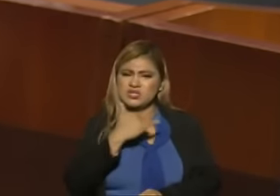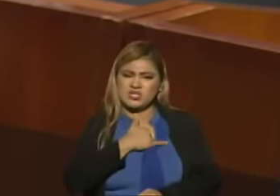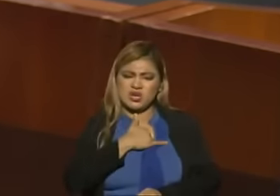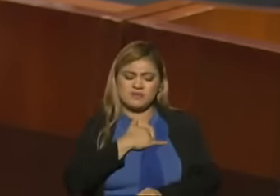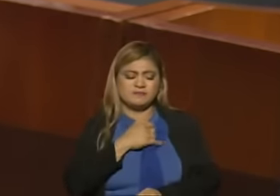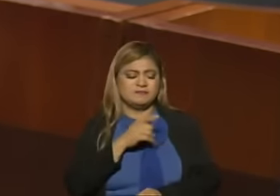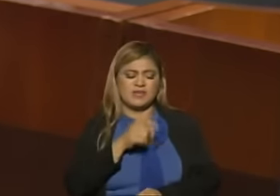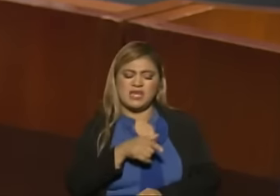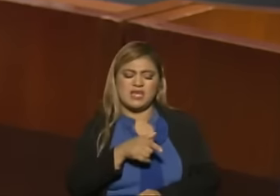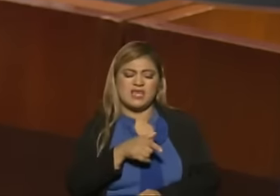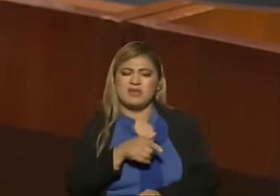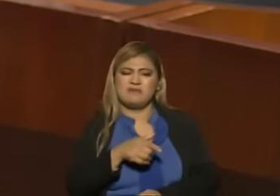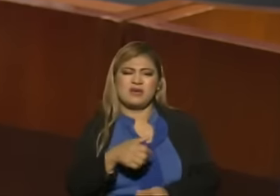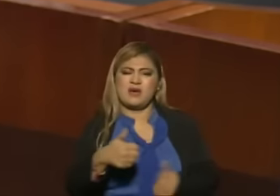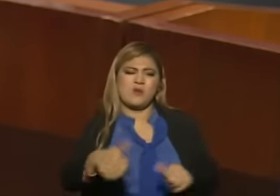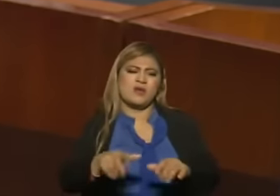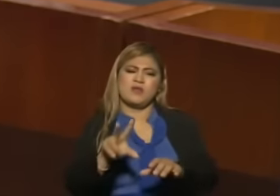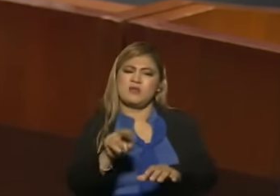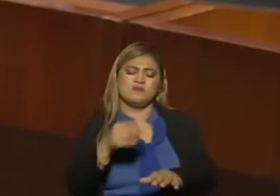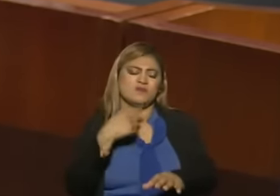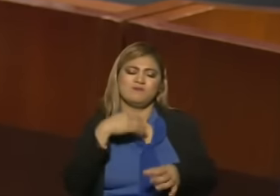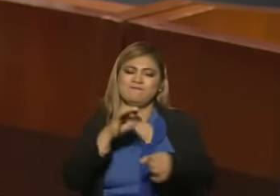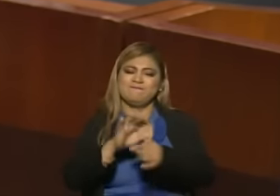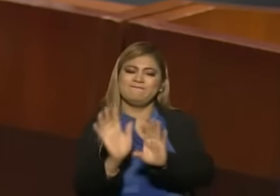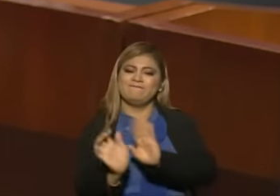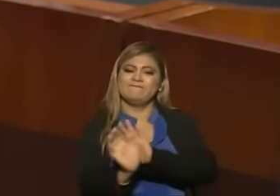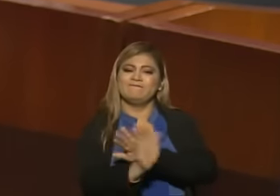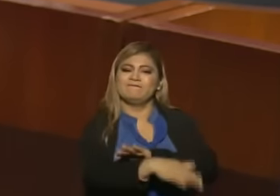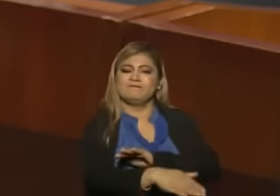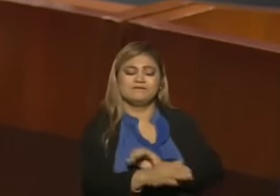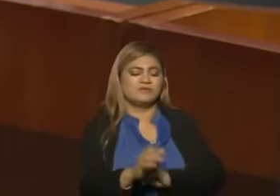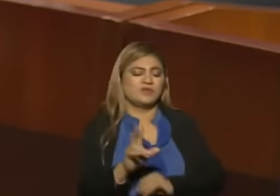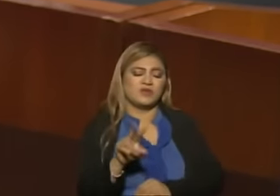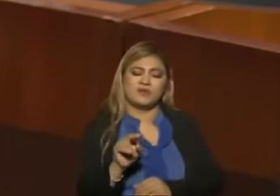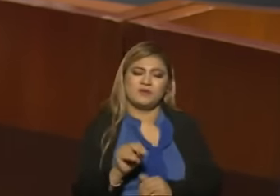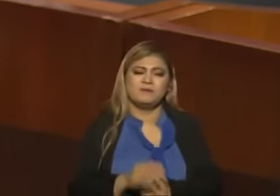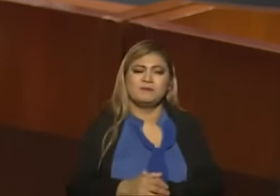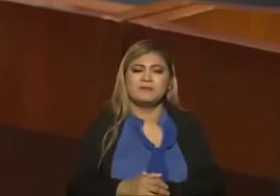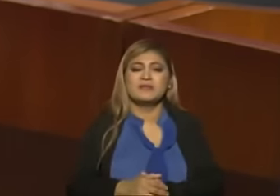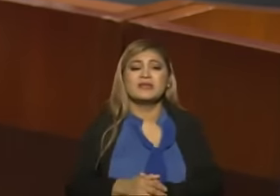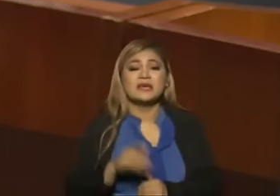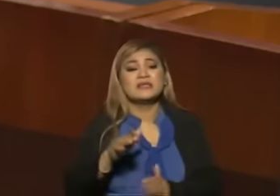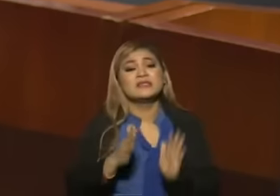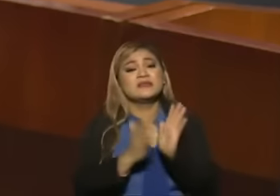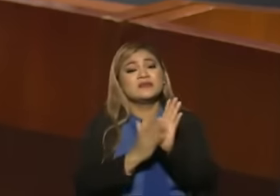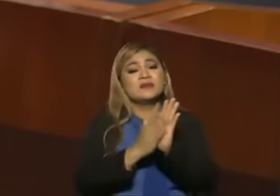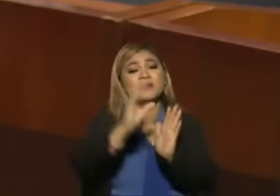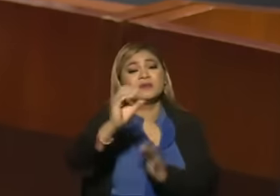en que se han conducido, por eso quiero rechazar este contrato, que reitero una vez más que es un contrato